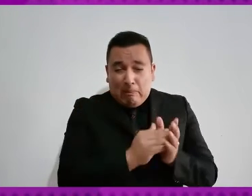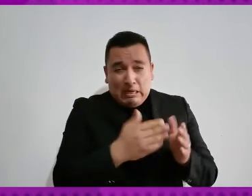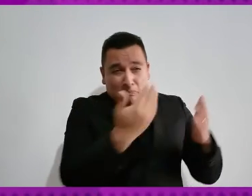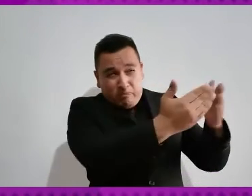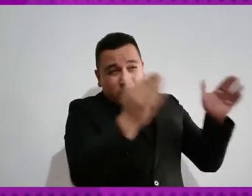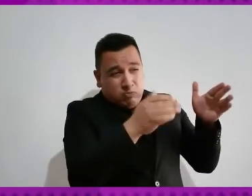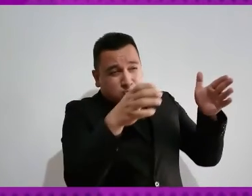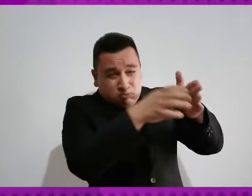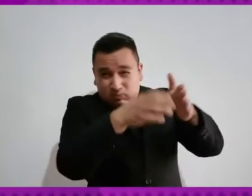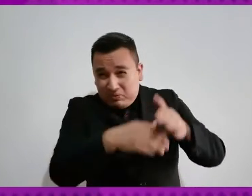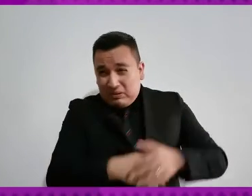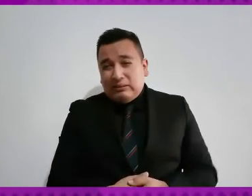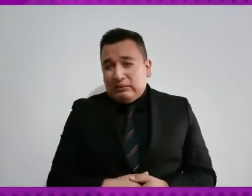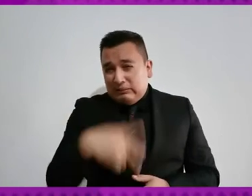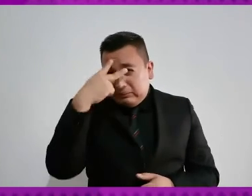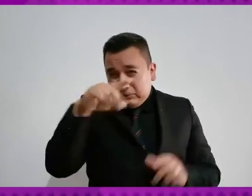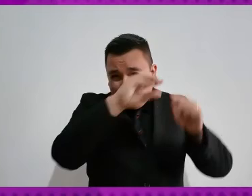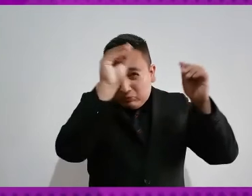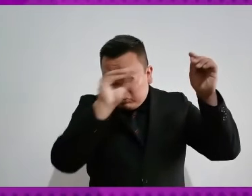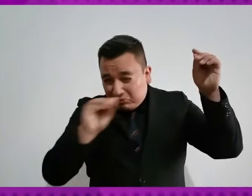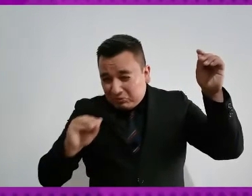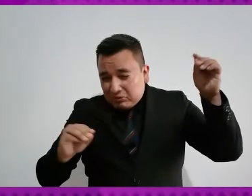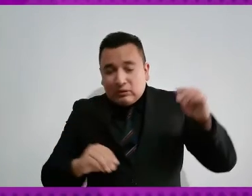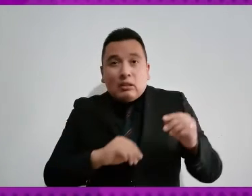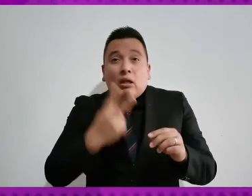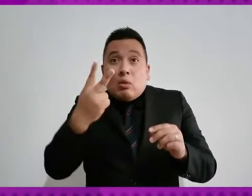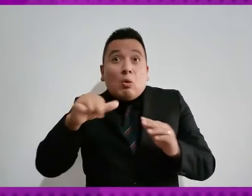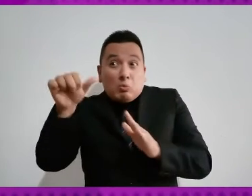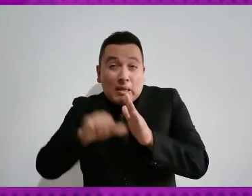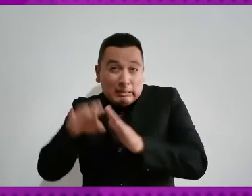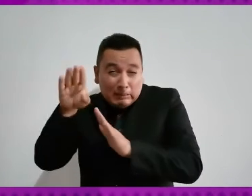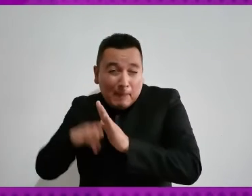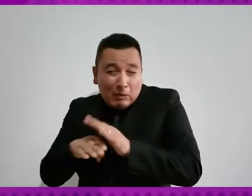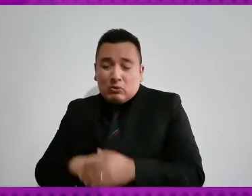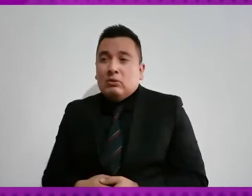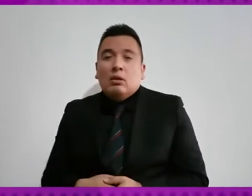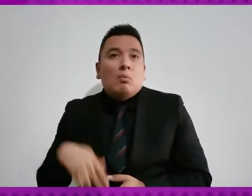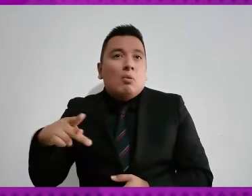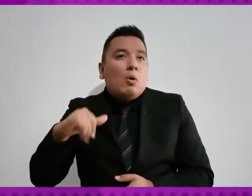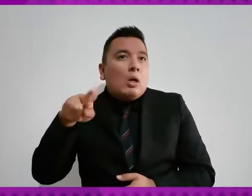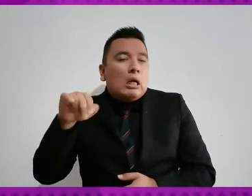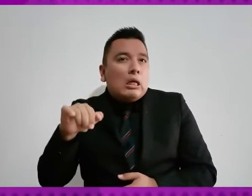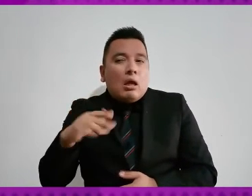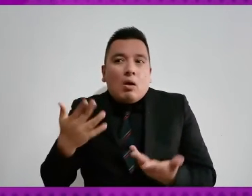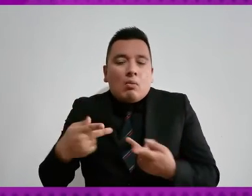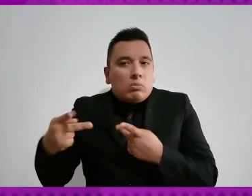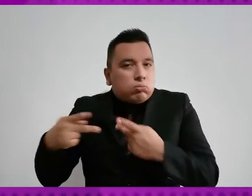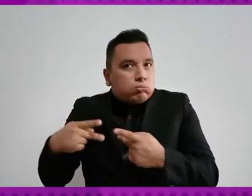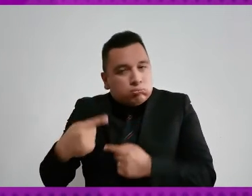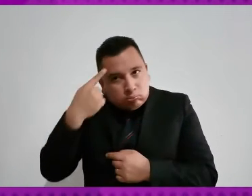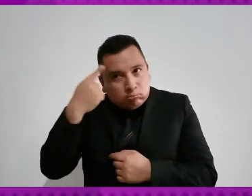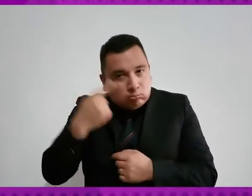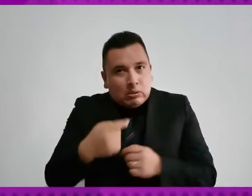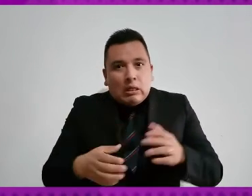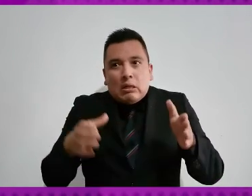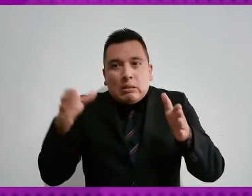instaladas en todo el país, y menos de 2 meses después el Instituto Nacional Electoral organiza una consulta